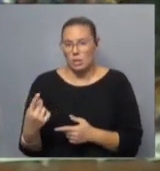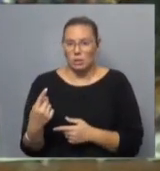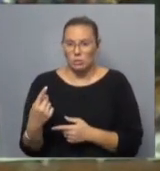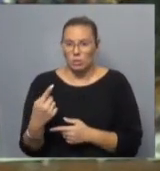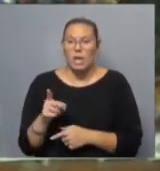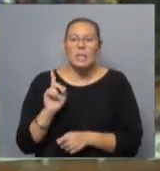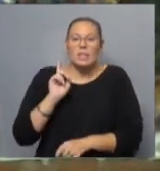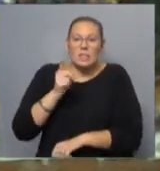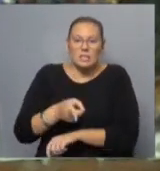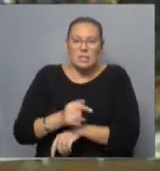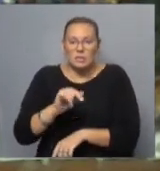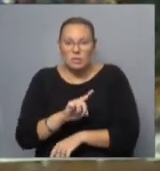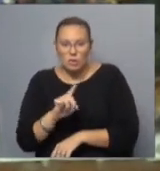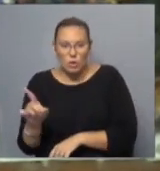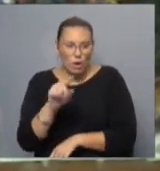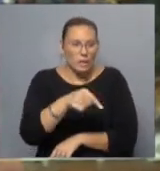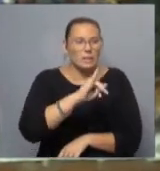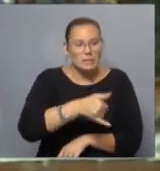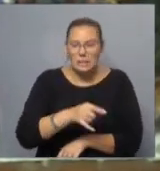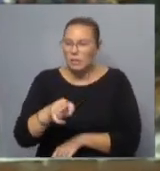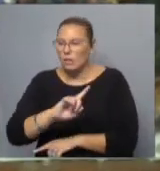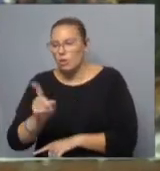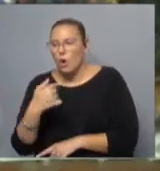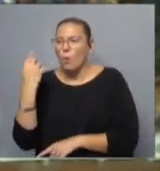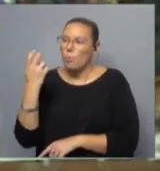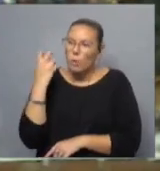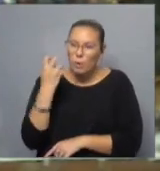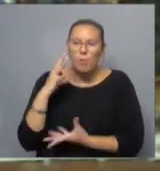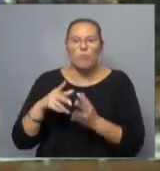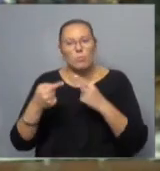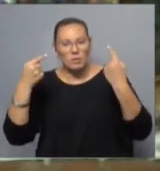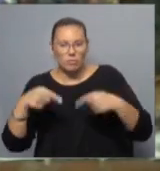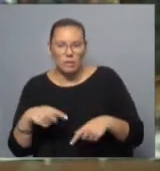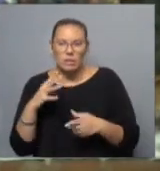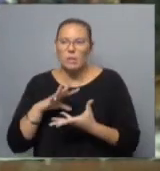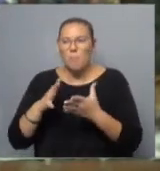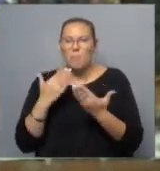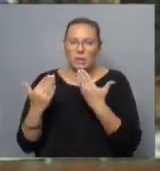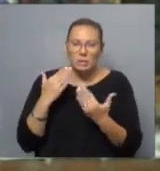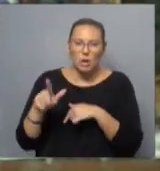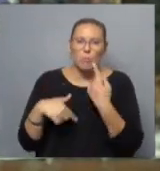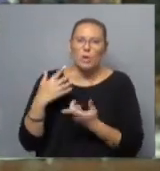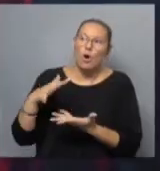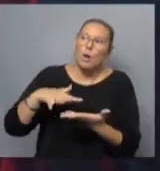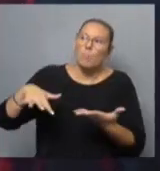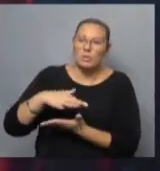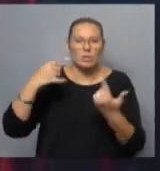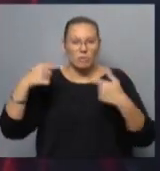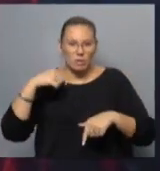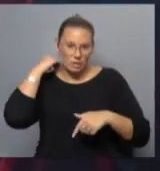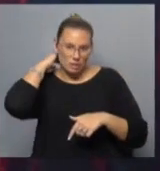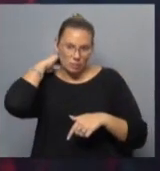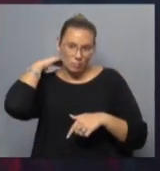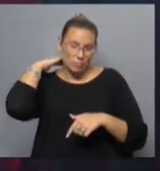martillazo final, es decir, ok, esta locación puede andar para esto, busquemos algo que vaya por acá, pero en otro espacio, y ahí